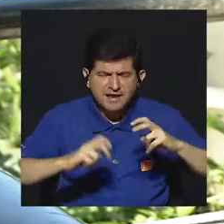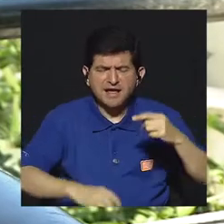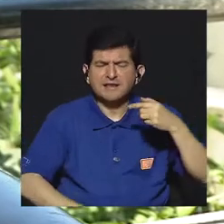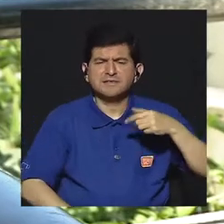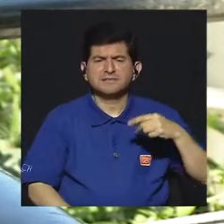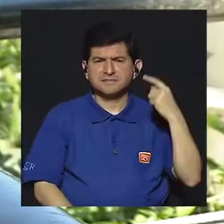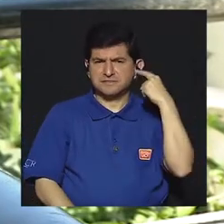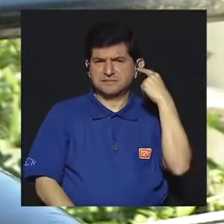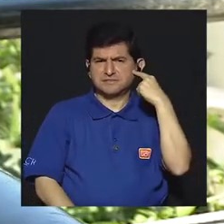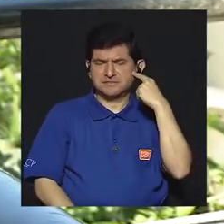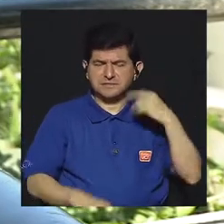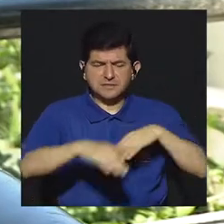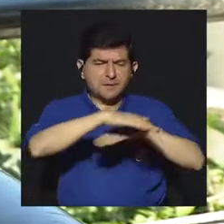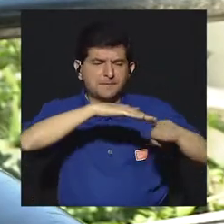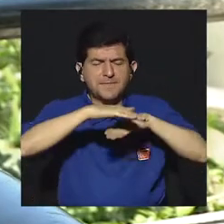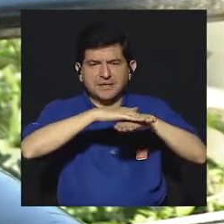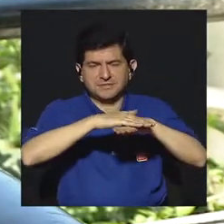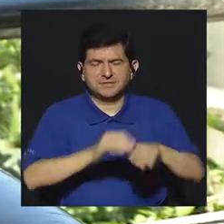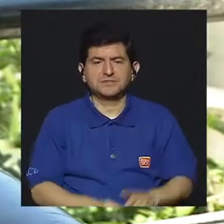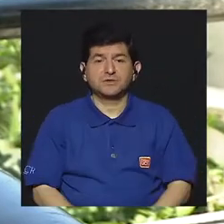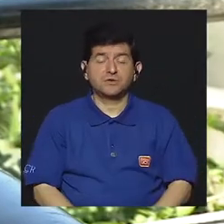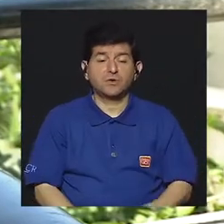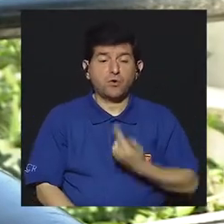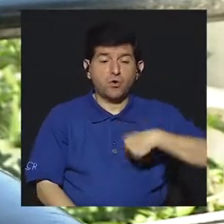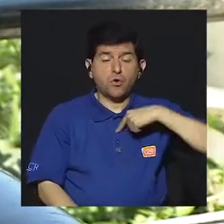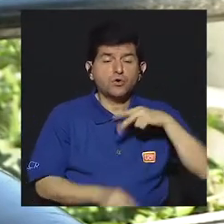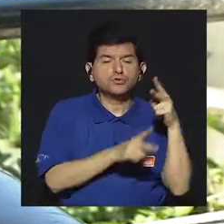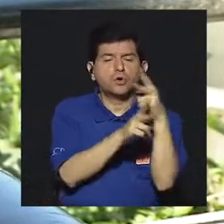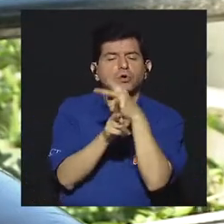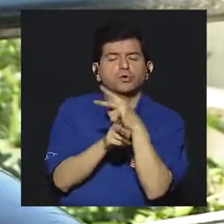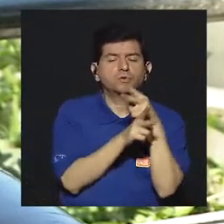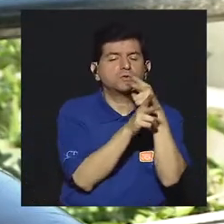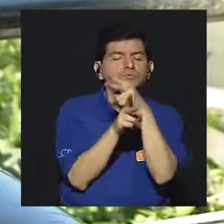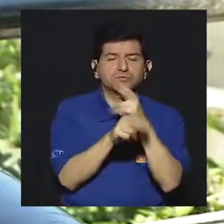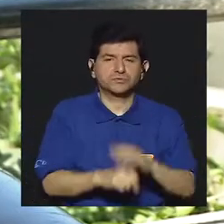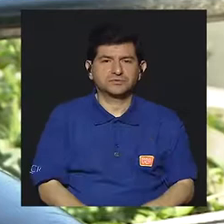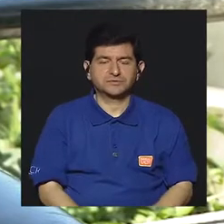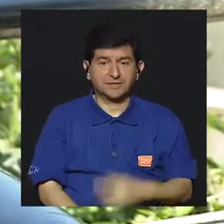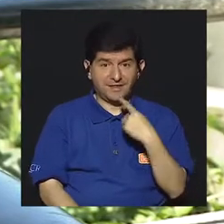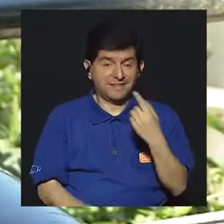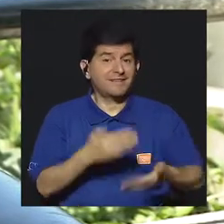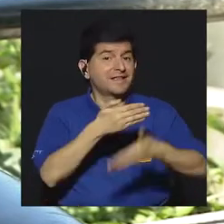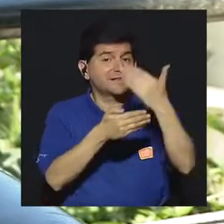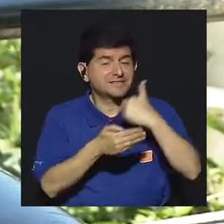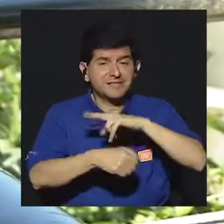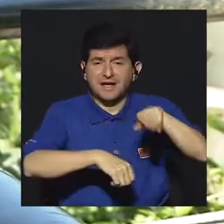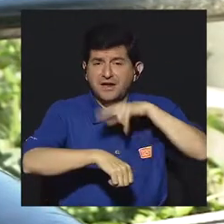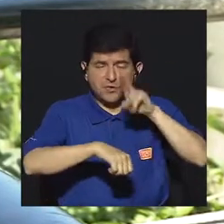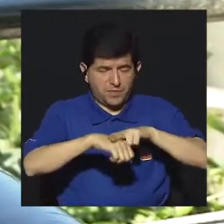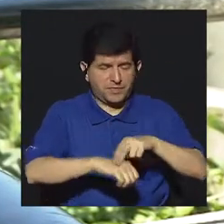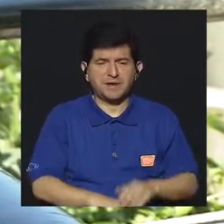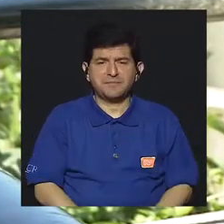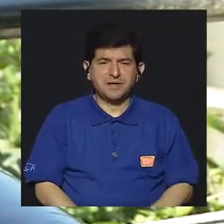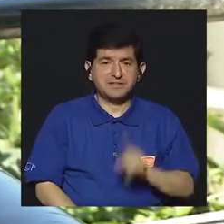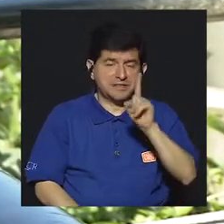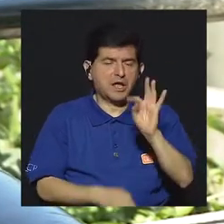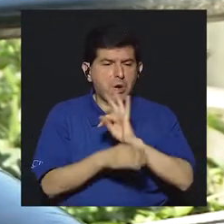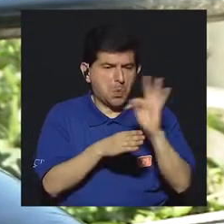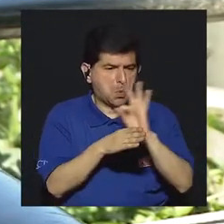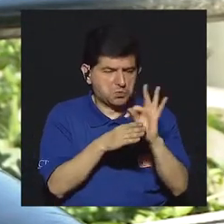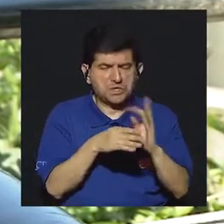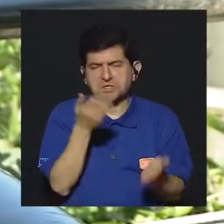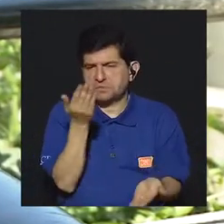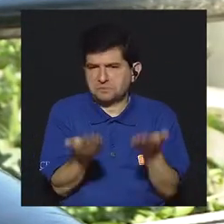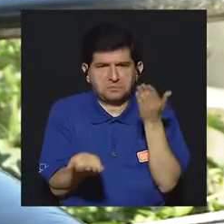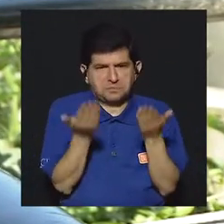de audición de base, para nosotros ir monitoreando. Por eso les decía que generalmente nos mandan un tratamiento,